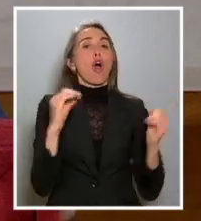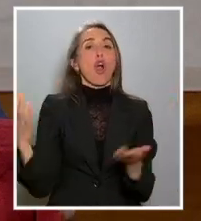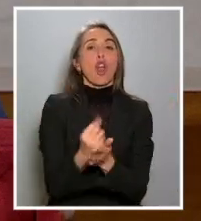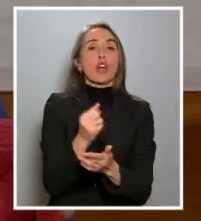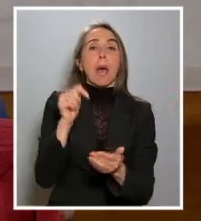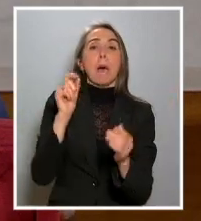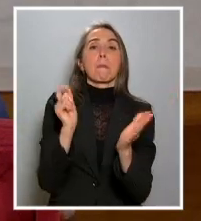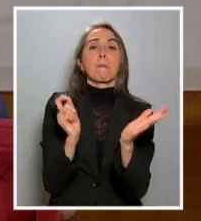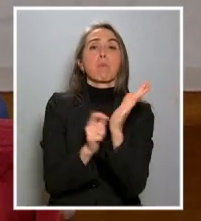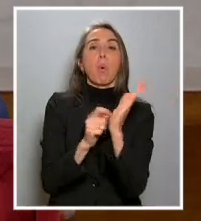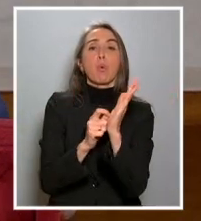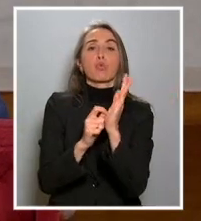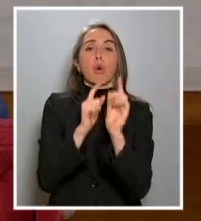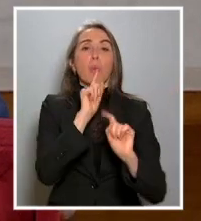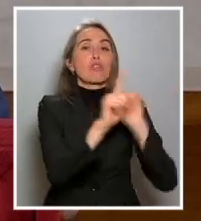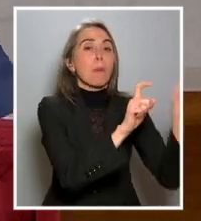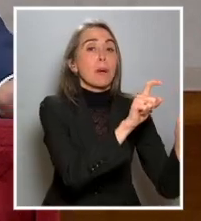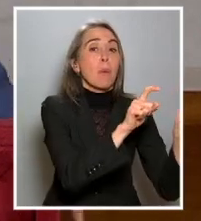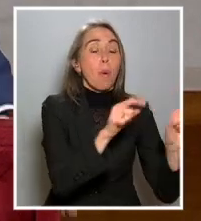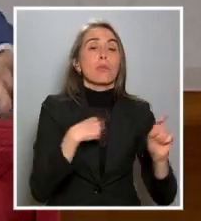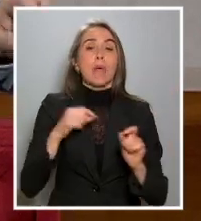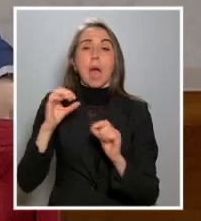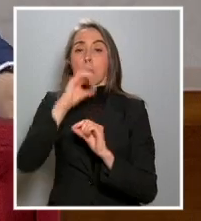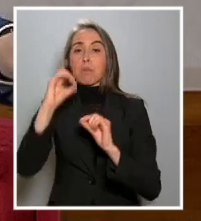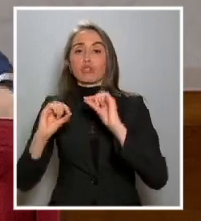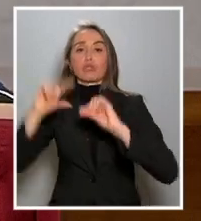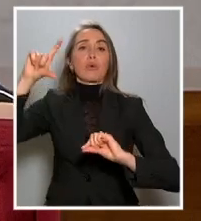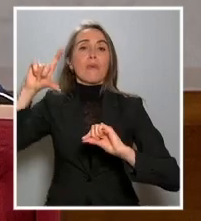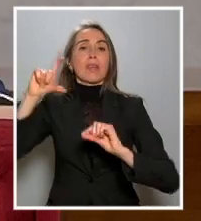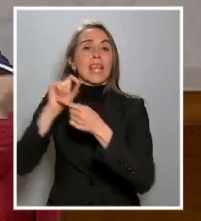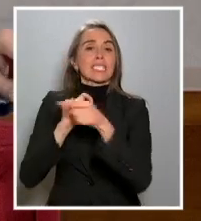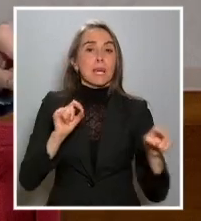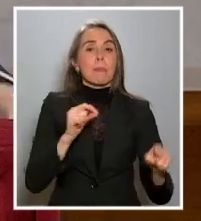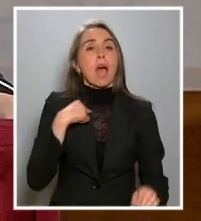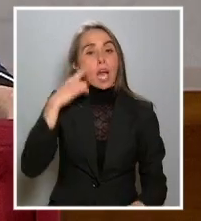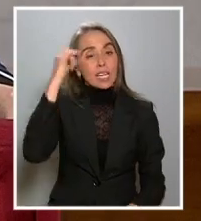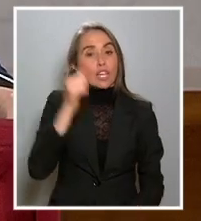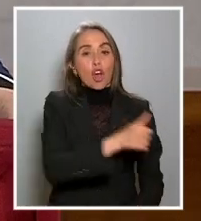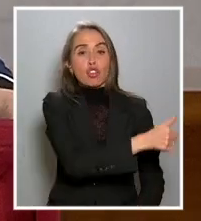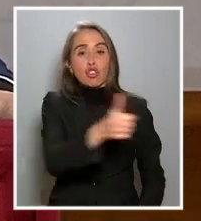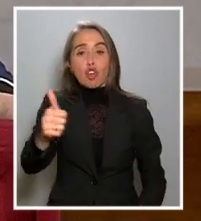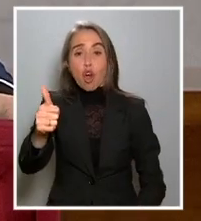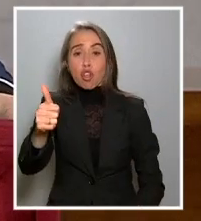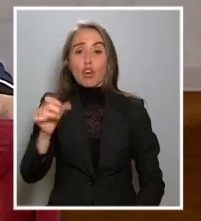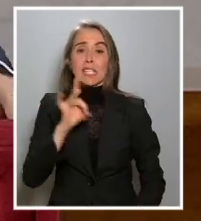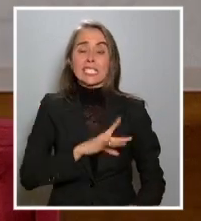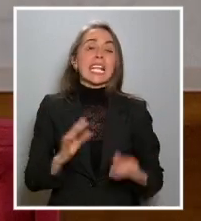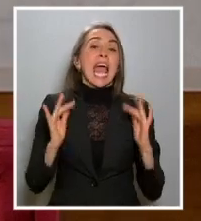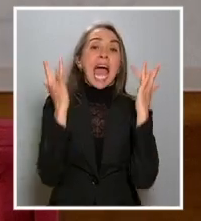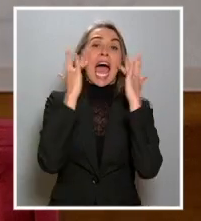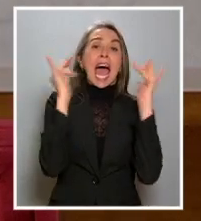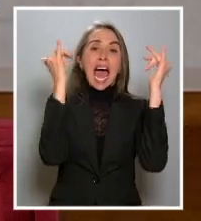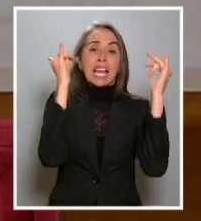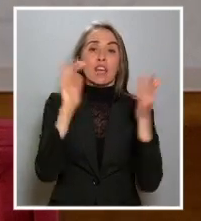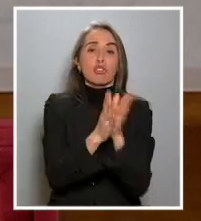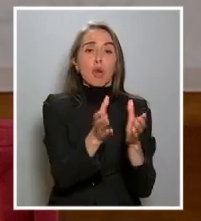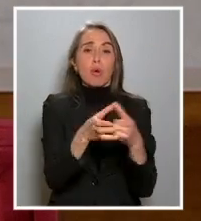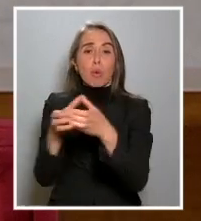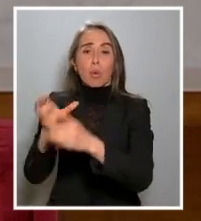puntos en la encuesta semanal. Creo que todo Chile se alegraría si de todos los